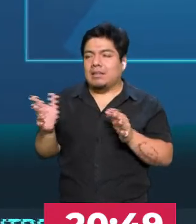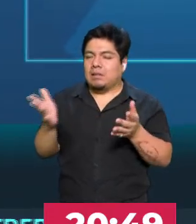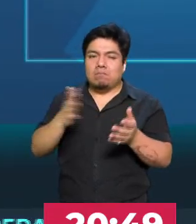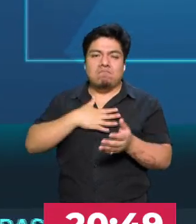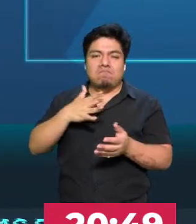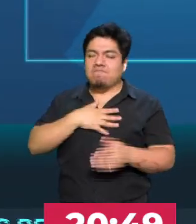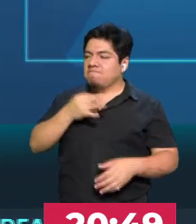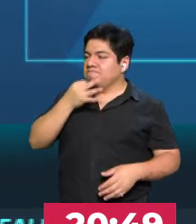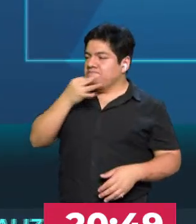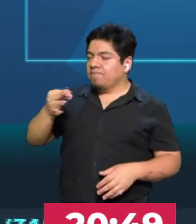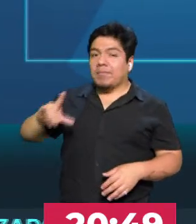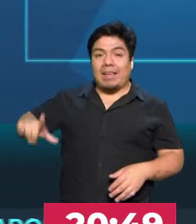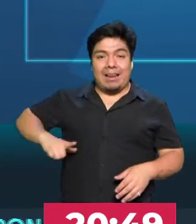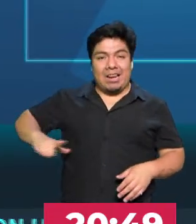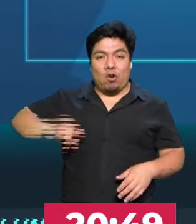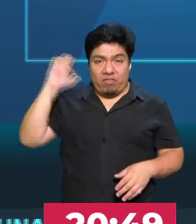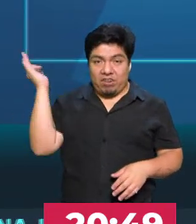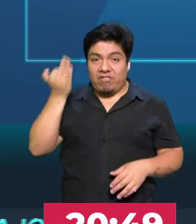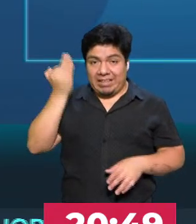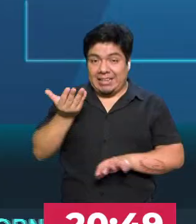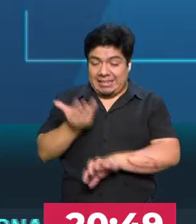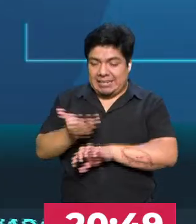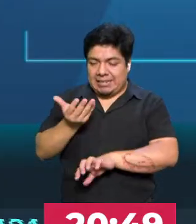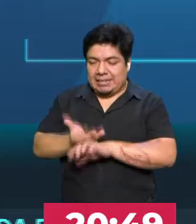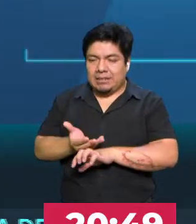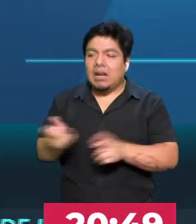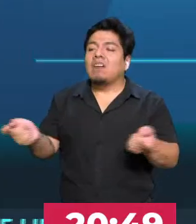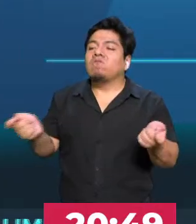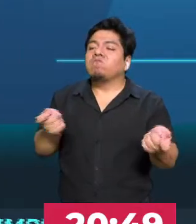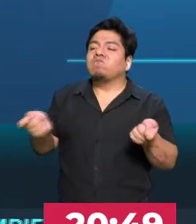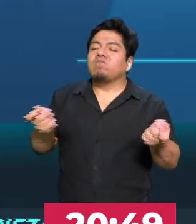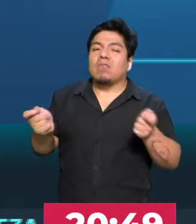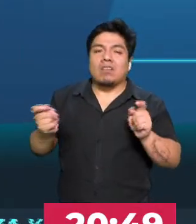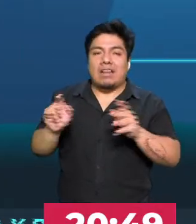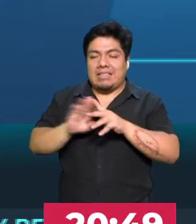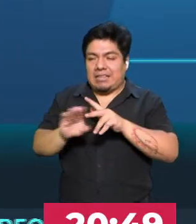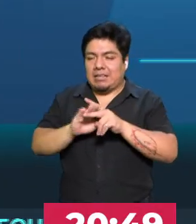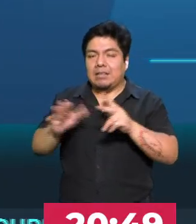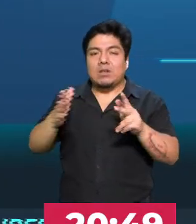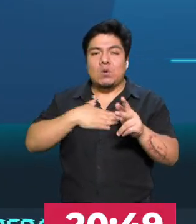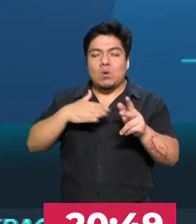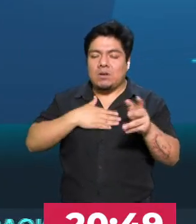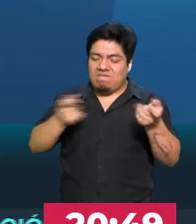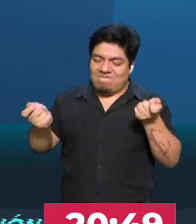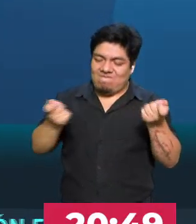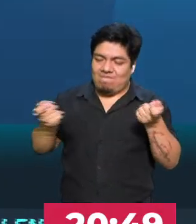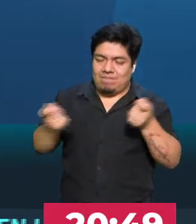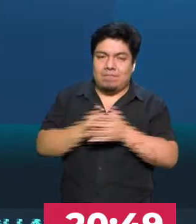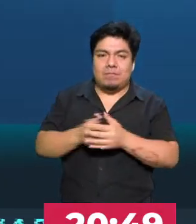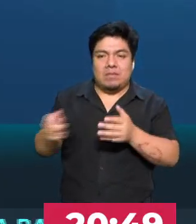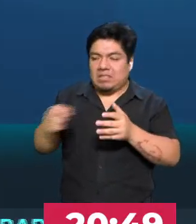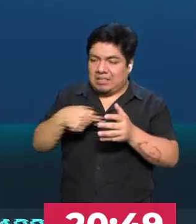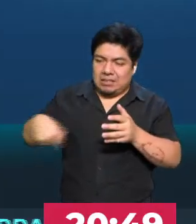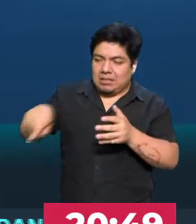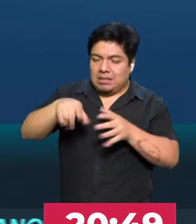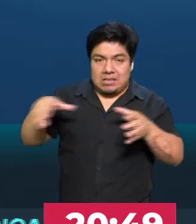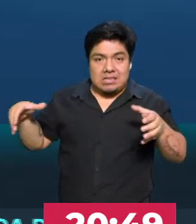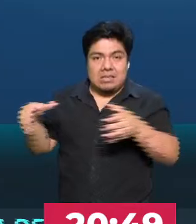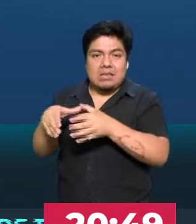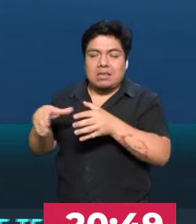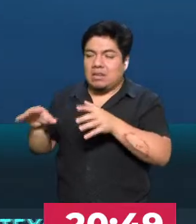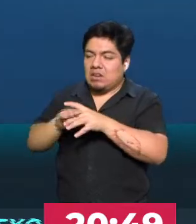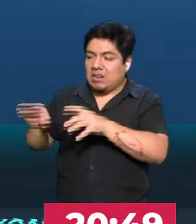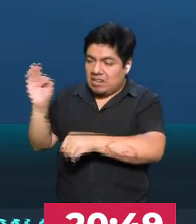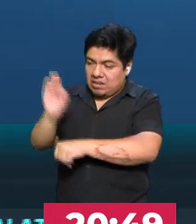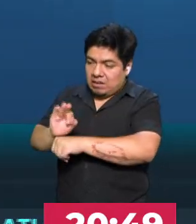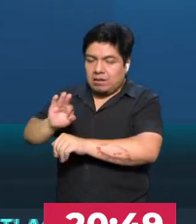clara de que el gobierno federal estará tomando control de la parte migratoria, estará tratando de ir en contra de todo lo que está